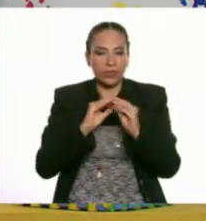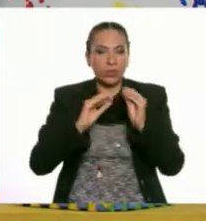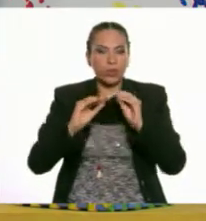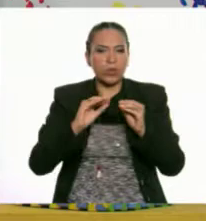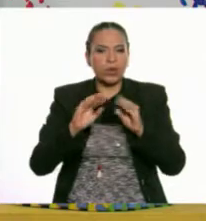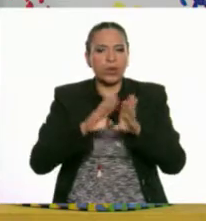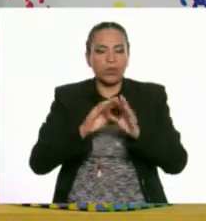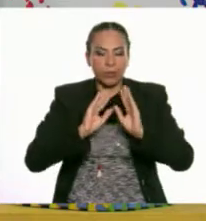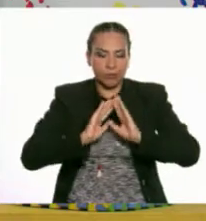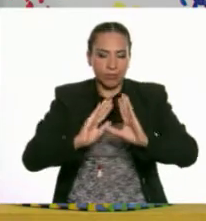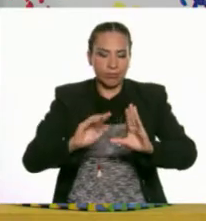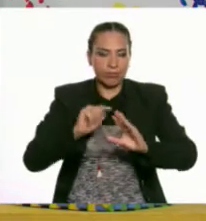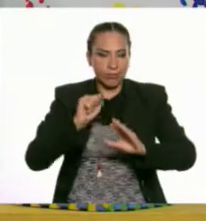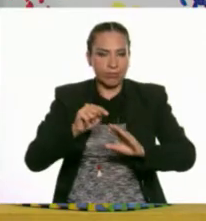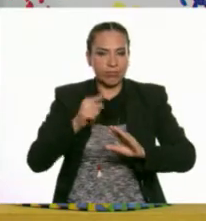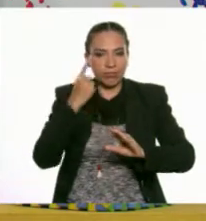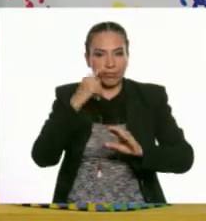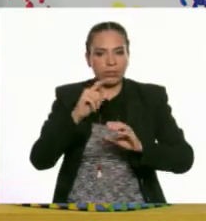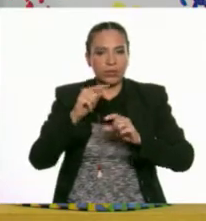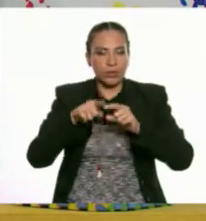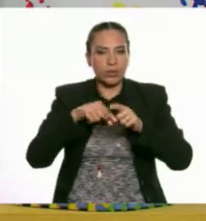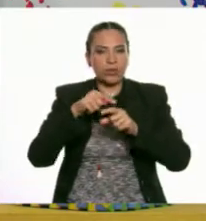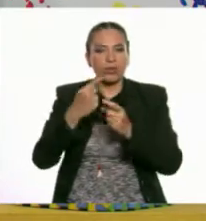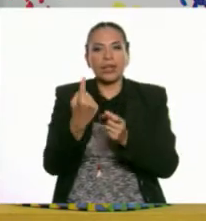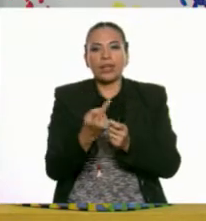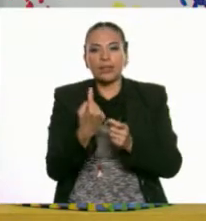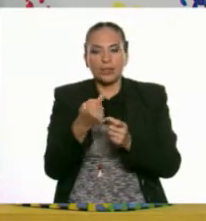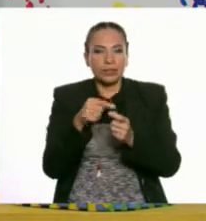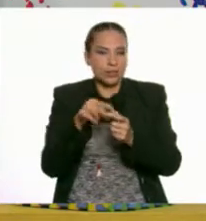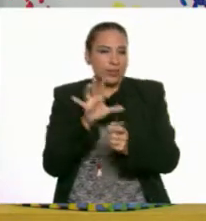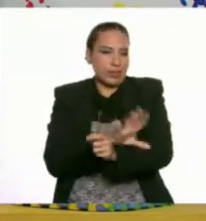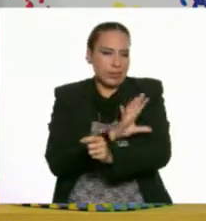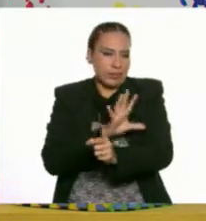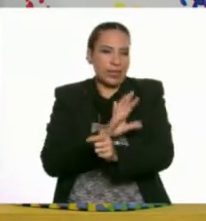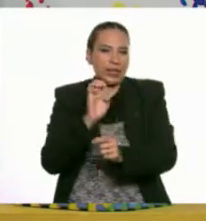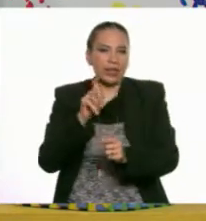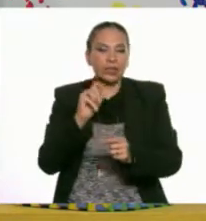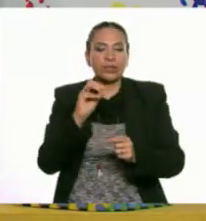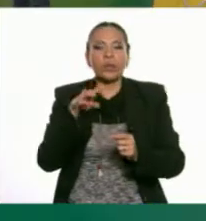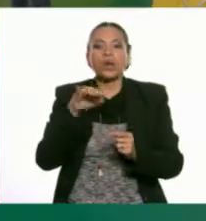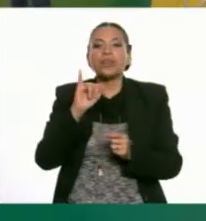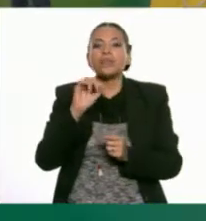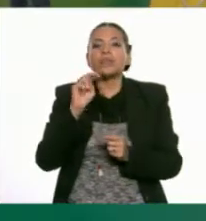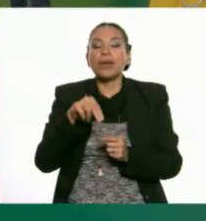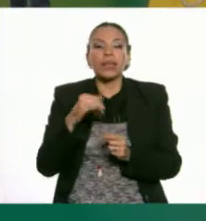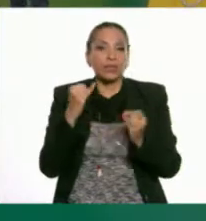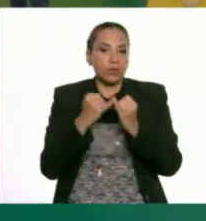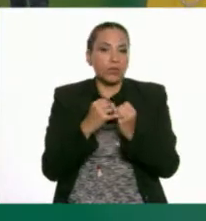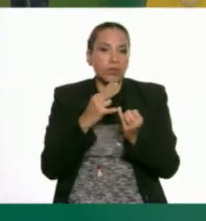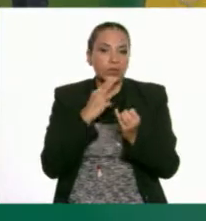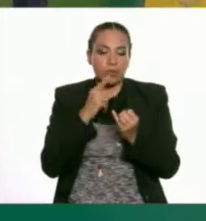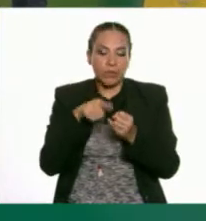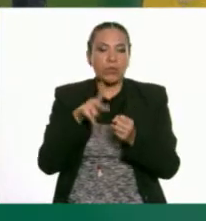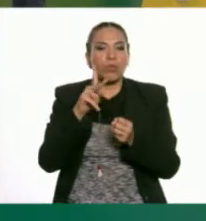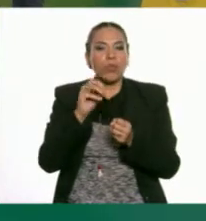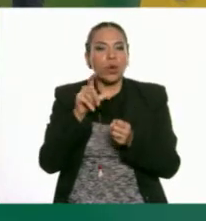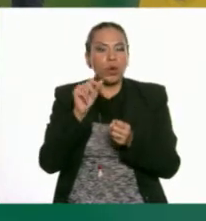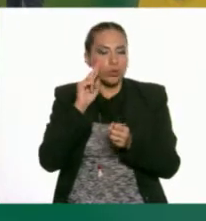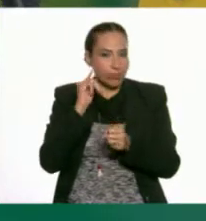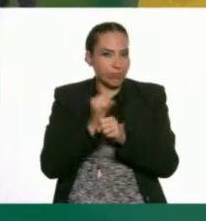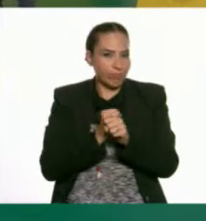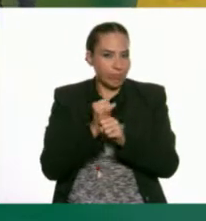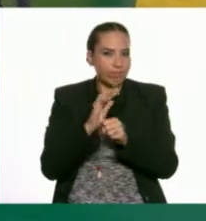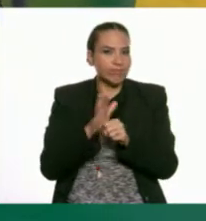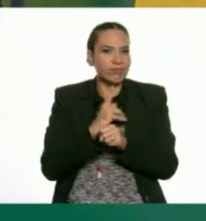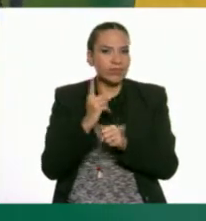movimiento de repulsión o de rechazo en un electroimán, por lo cual también manejan polos. Sería curioso investigar